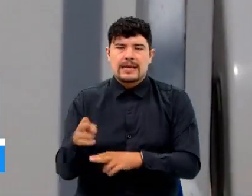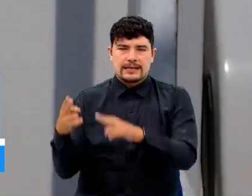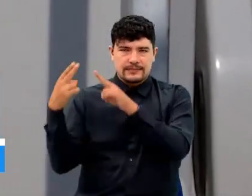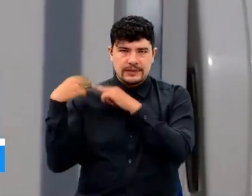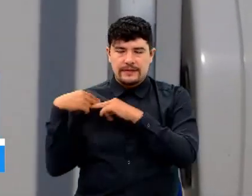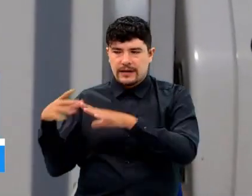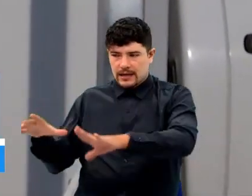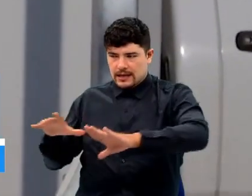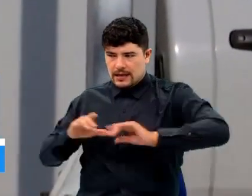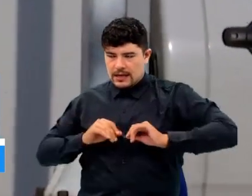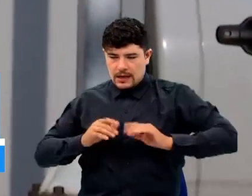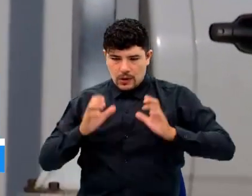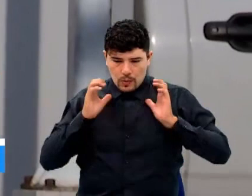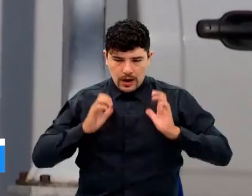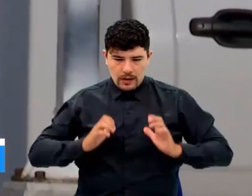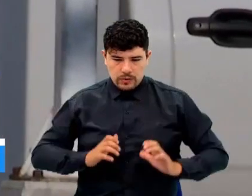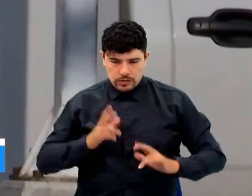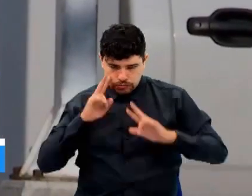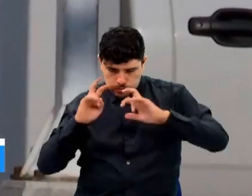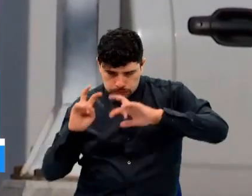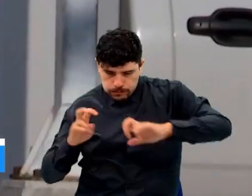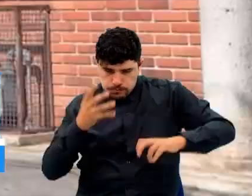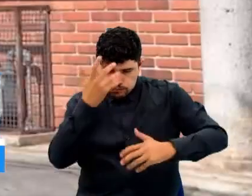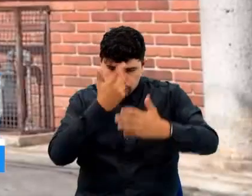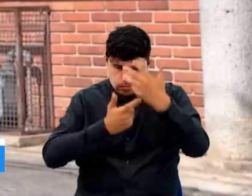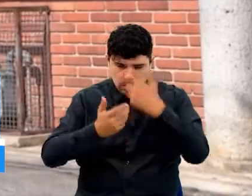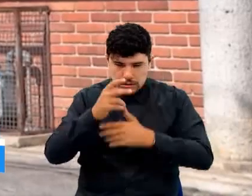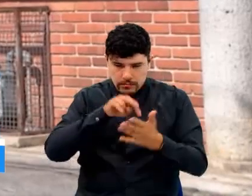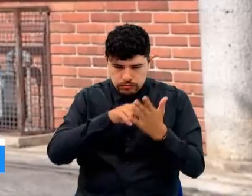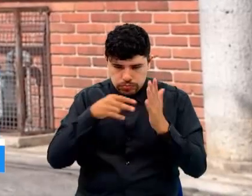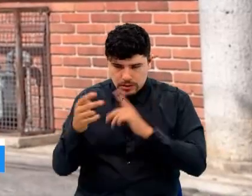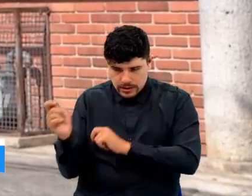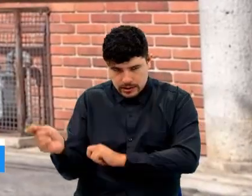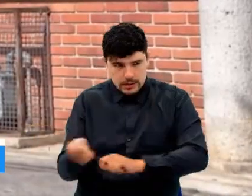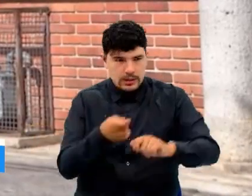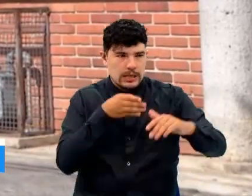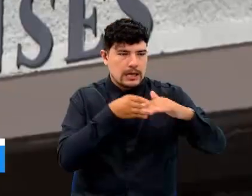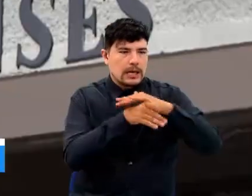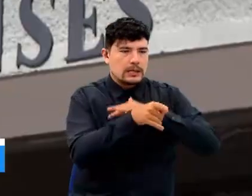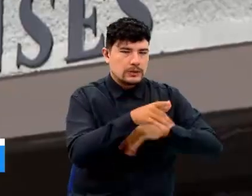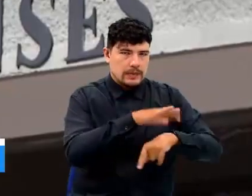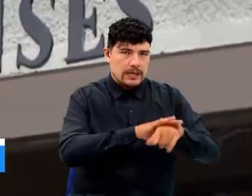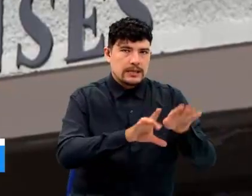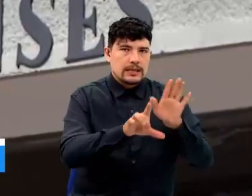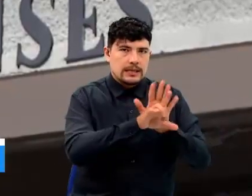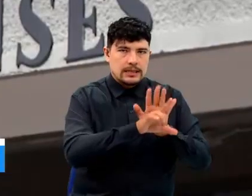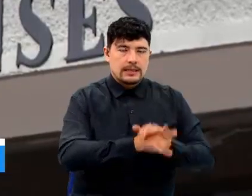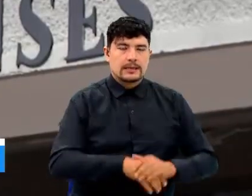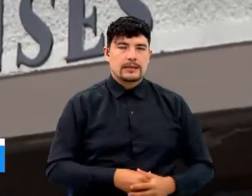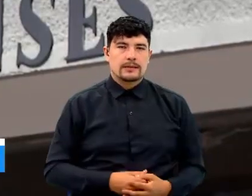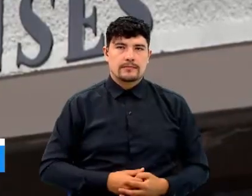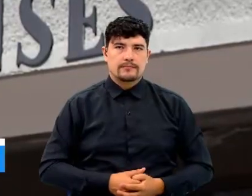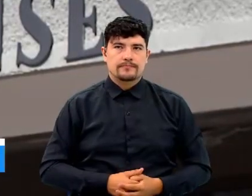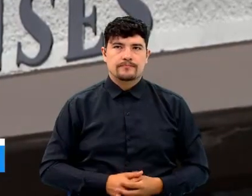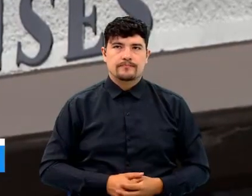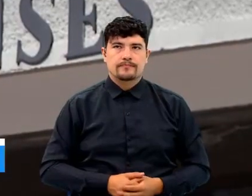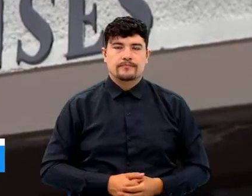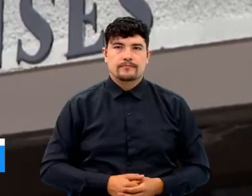encargado de realizar la inspección técnica al cadáver y posterior traslado del cuerpo a medicina legal Y ciencias forenses en